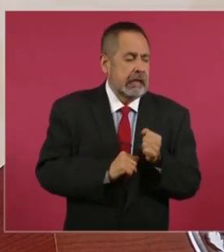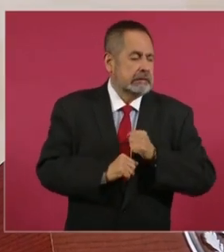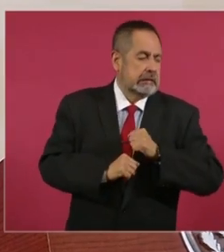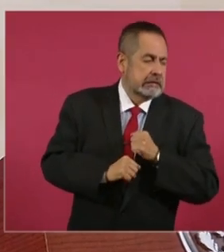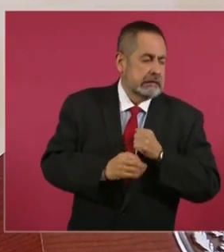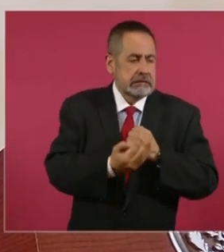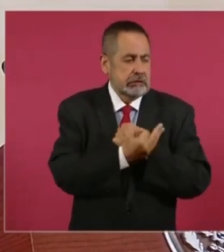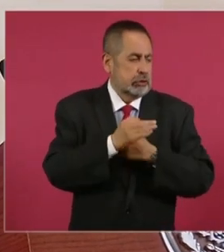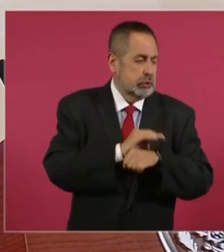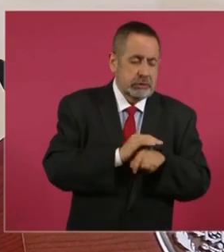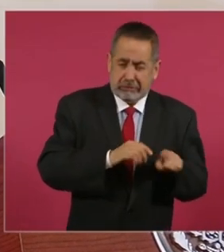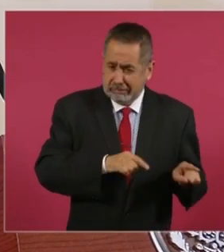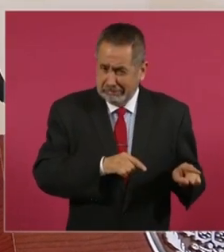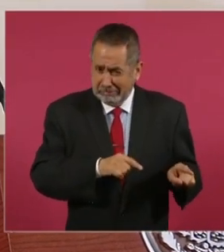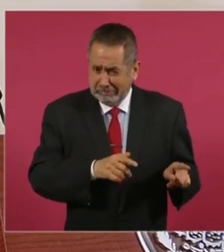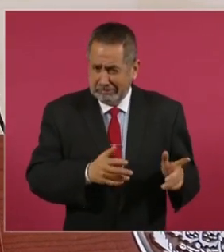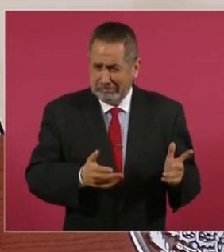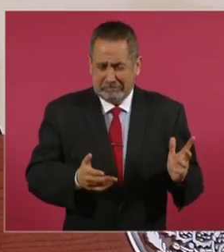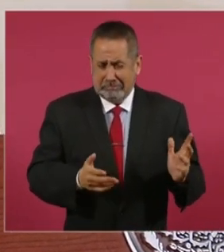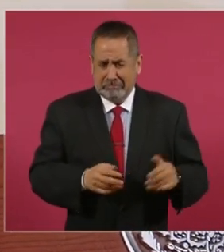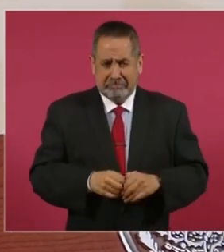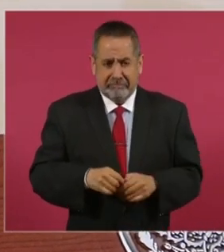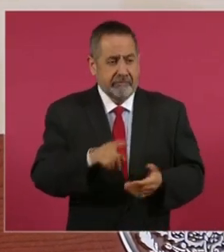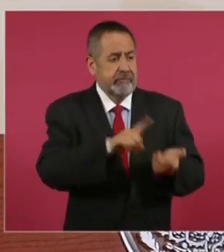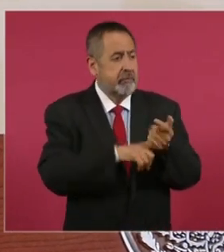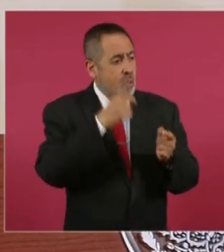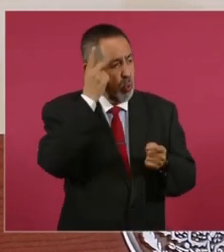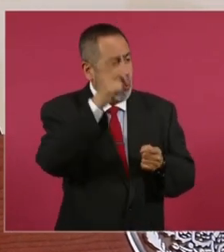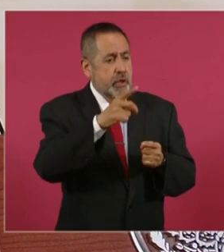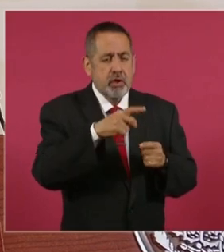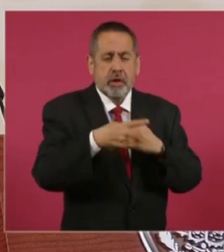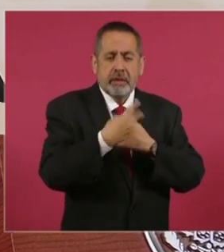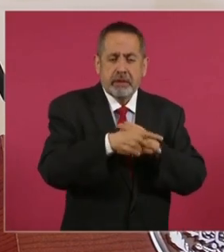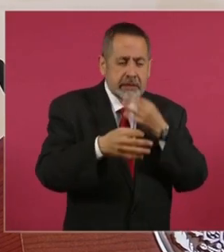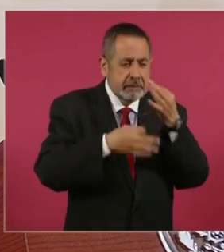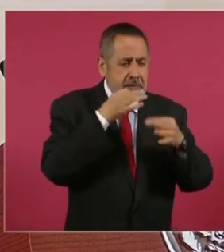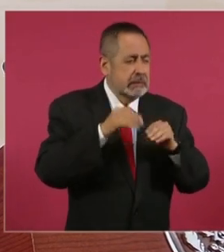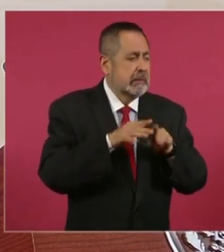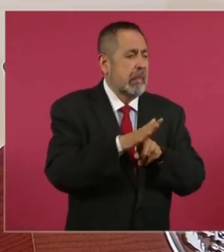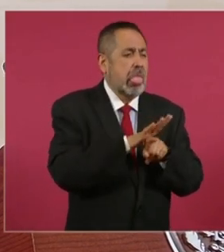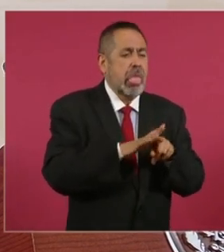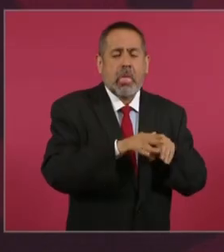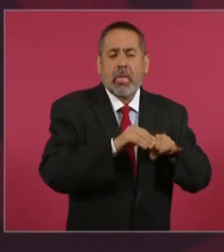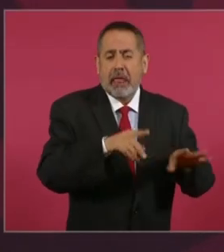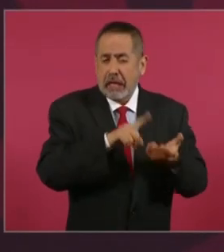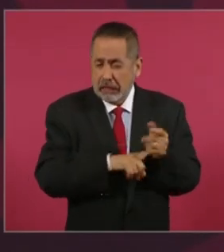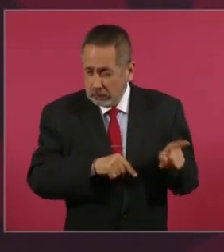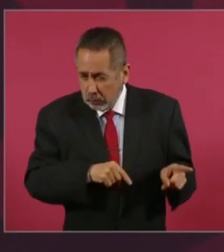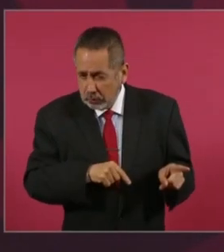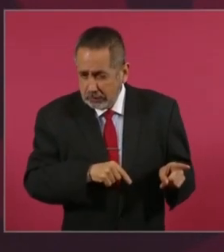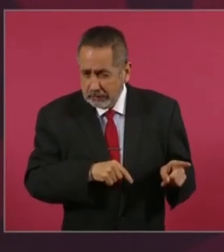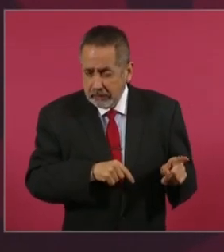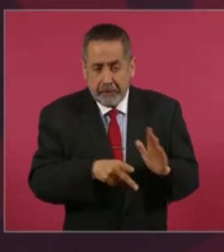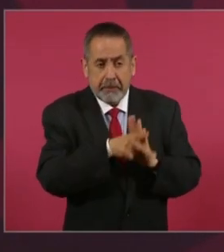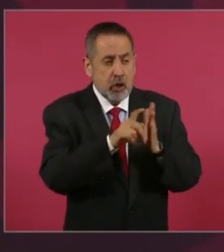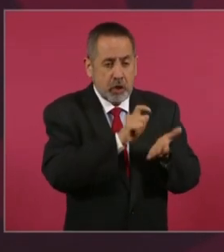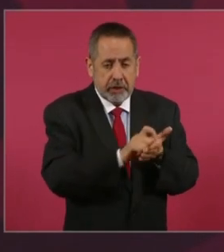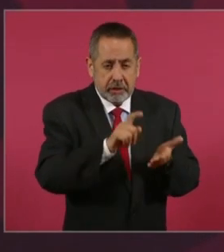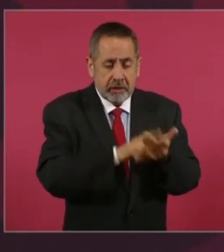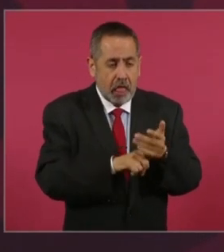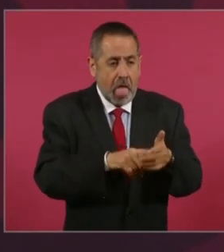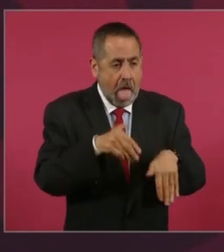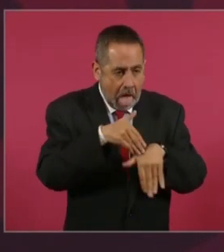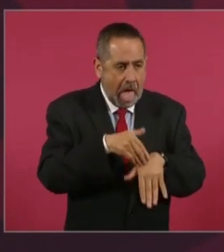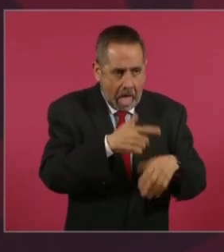de influencia, los dueños de medios de manipulación, los periodistas